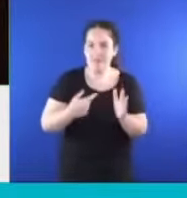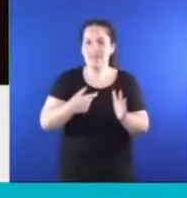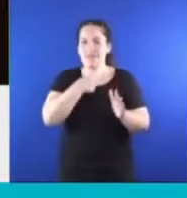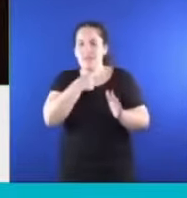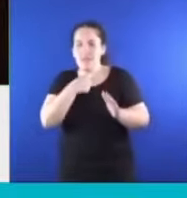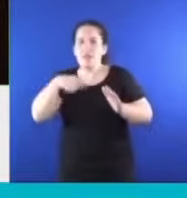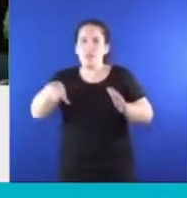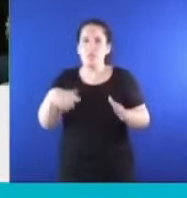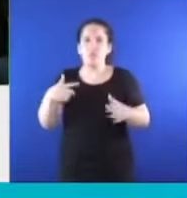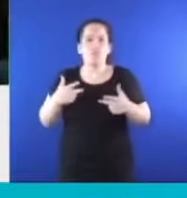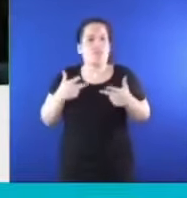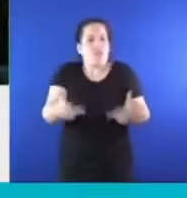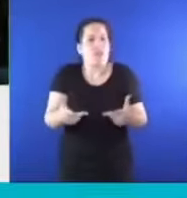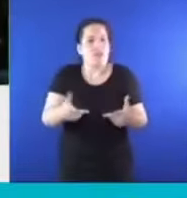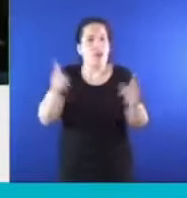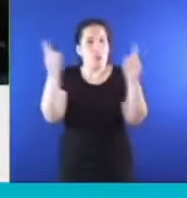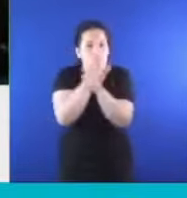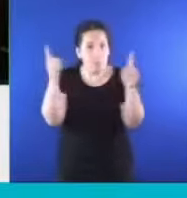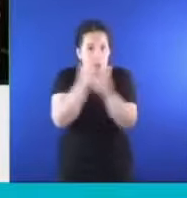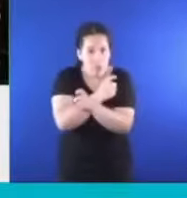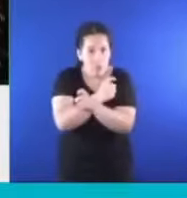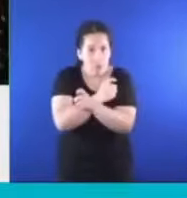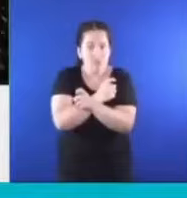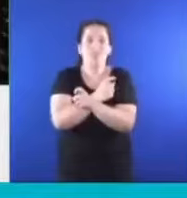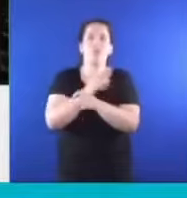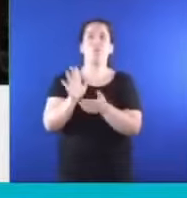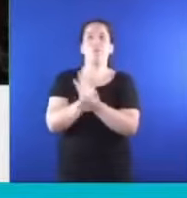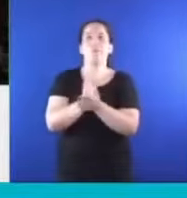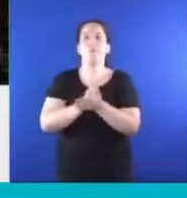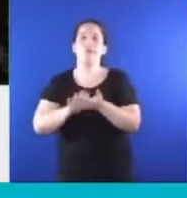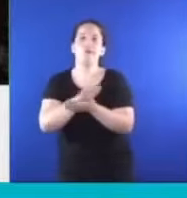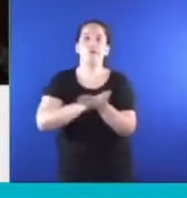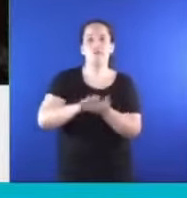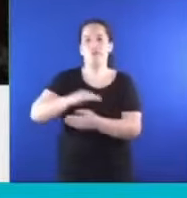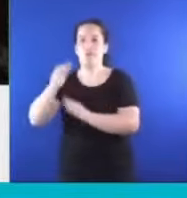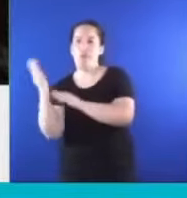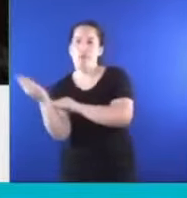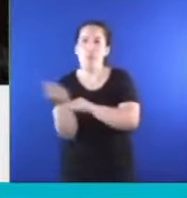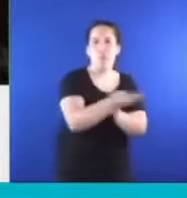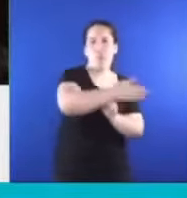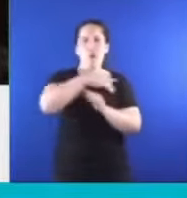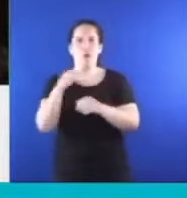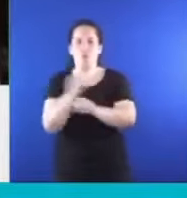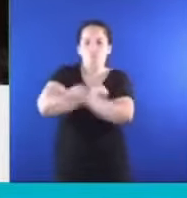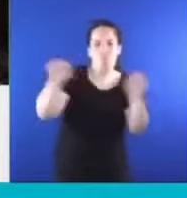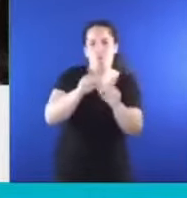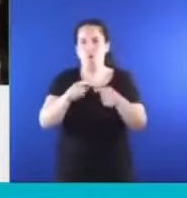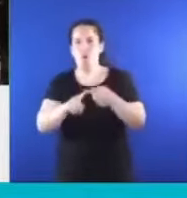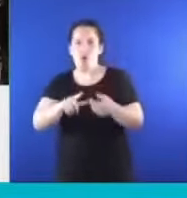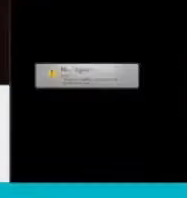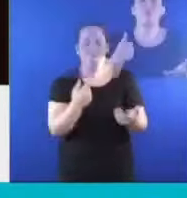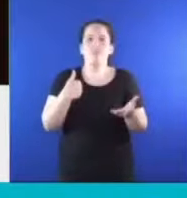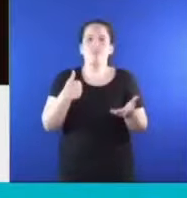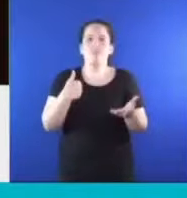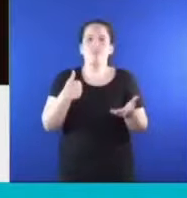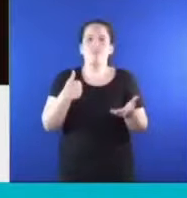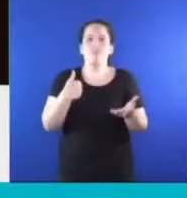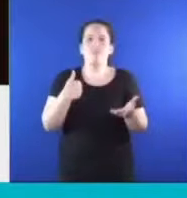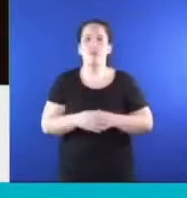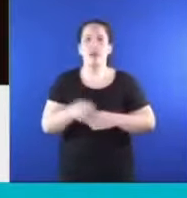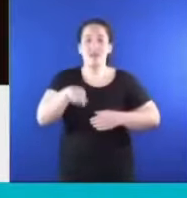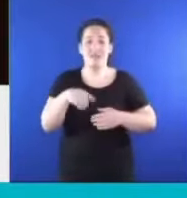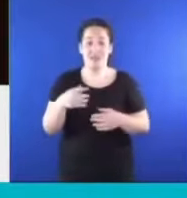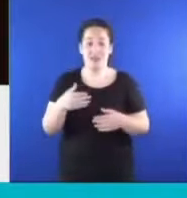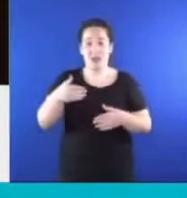expresaron contundentemente que los problemas no se solucionan con motosierra, ni con dinamita, ni con ajuste. En las